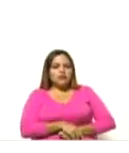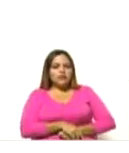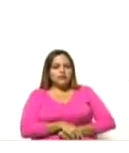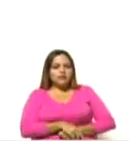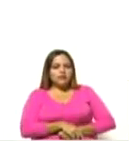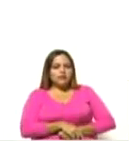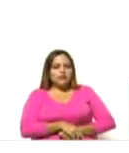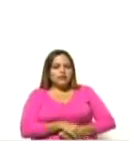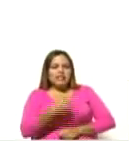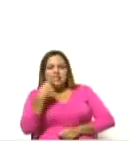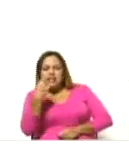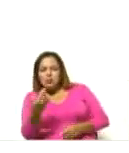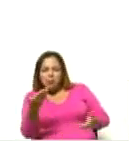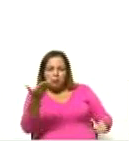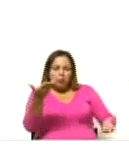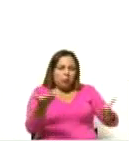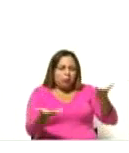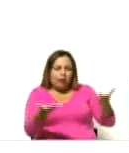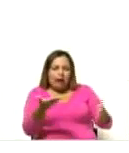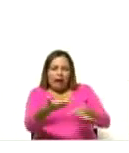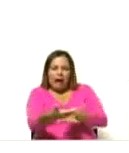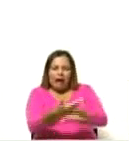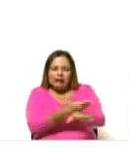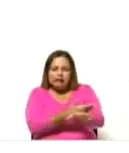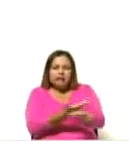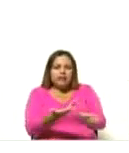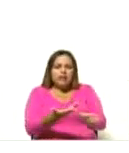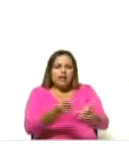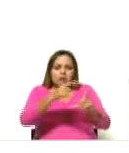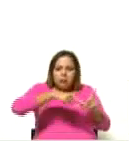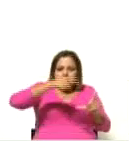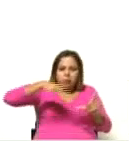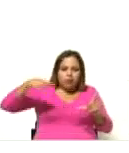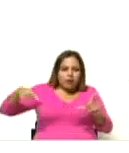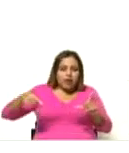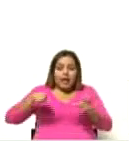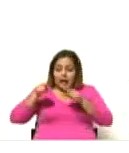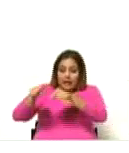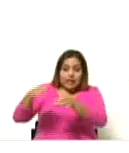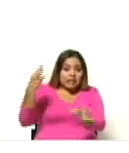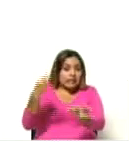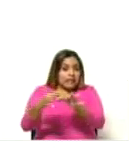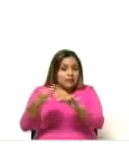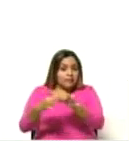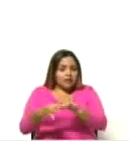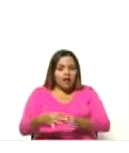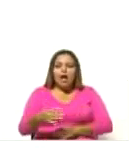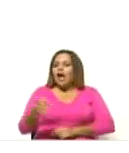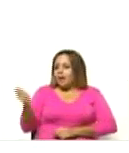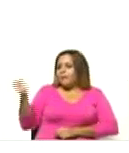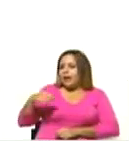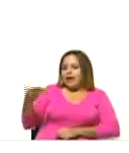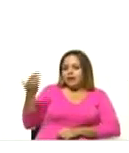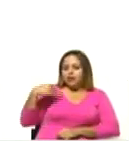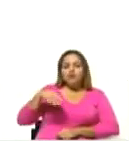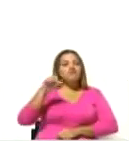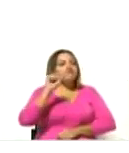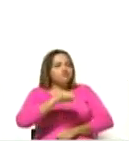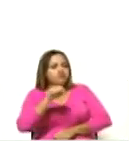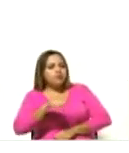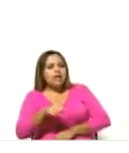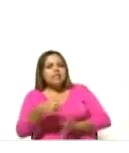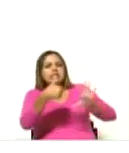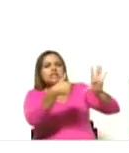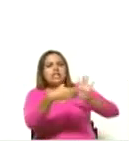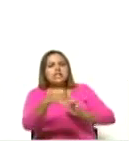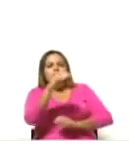si armonizamos los resultados de las encuestas más recientes, porque esta se corresponde con septiembre. Bueno, el mes pasado. Sí, alrededor del